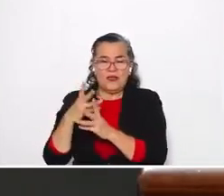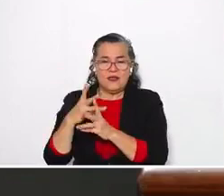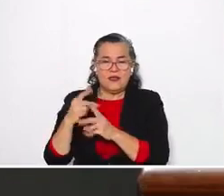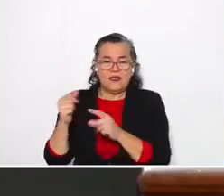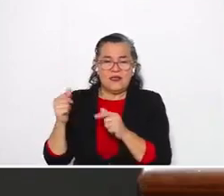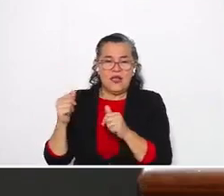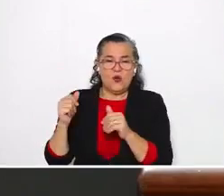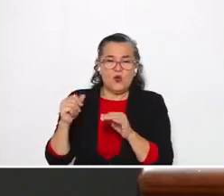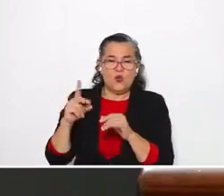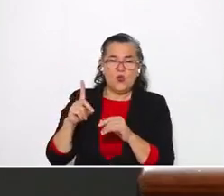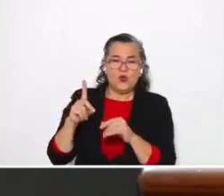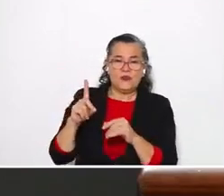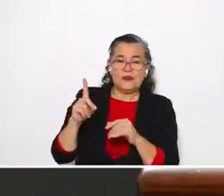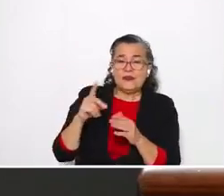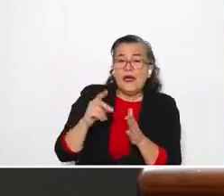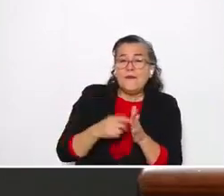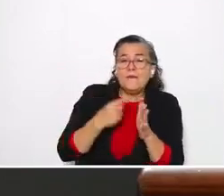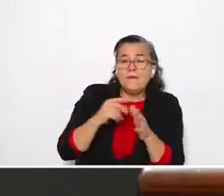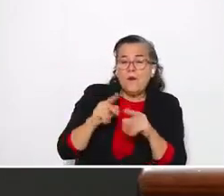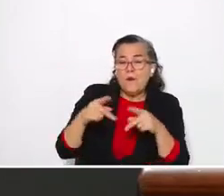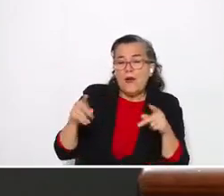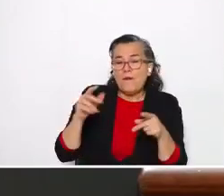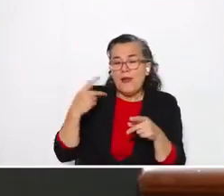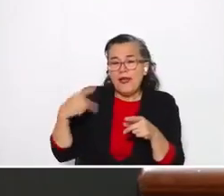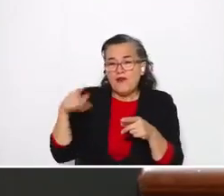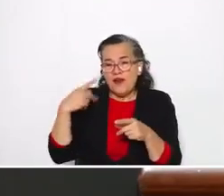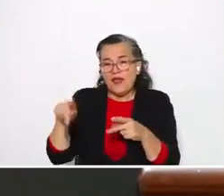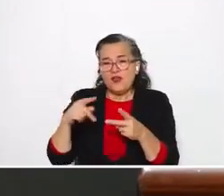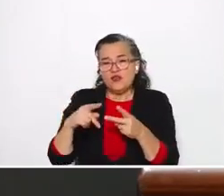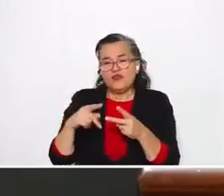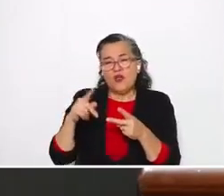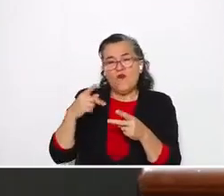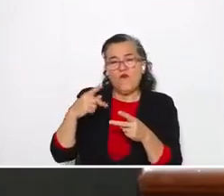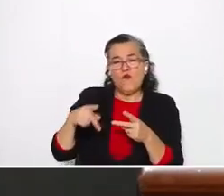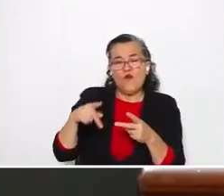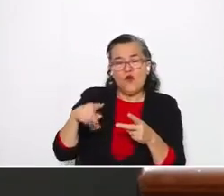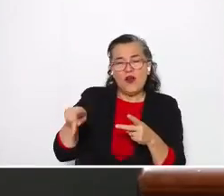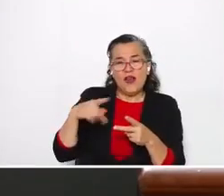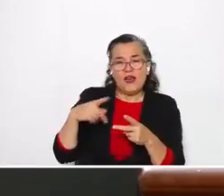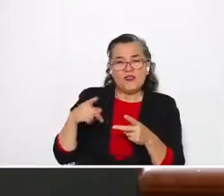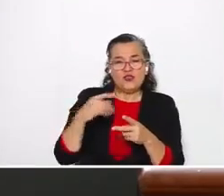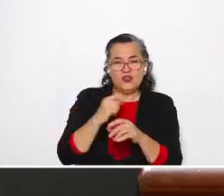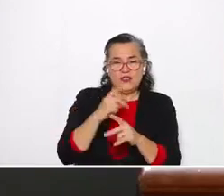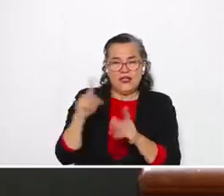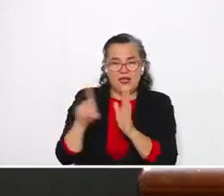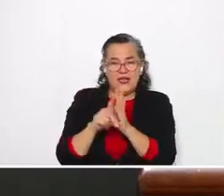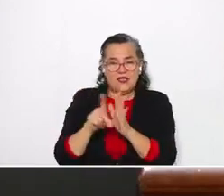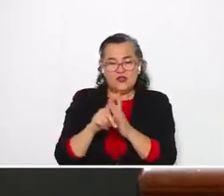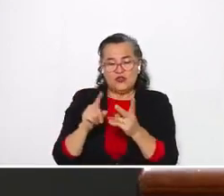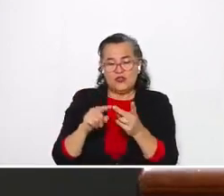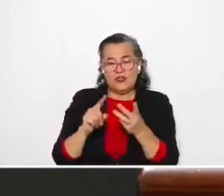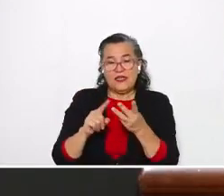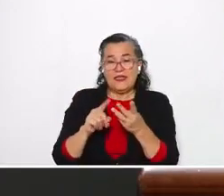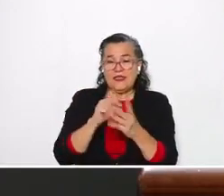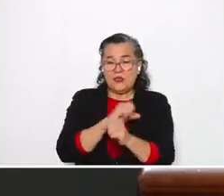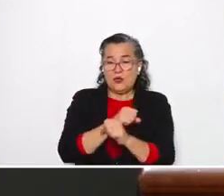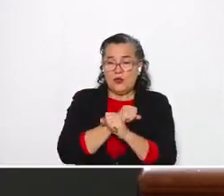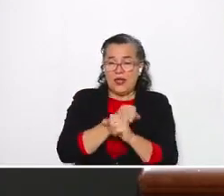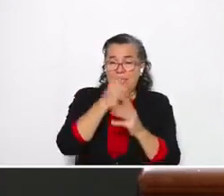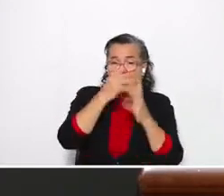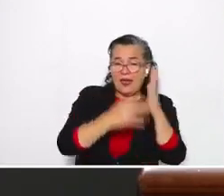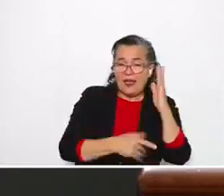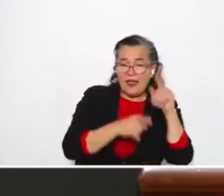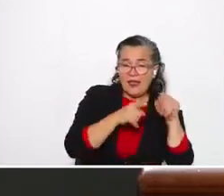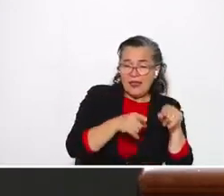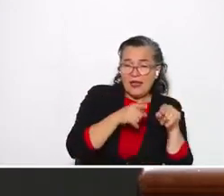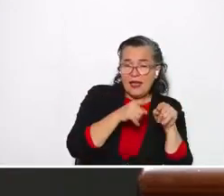al menos un mapa de riesgos de vulneraciones de derechos y de seguridad que derive, si no en ley,